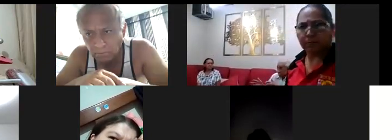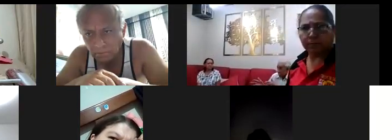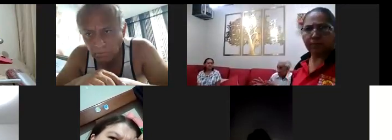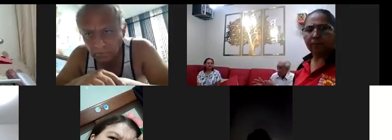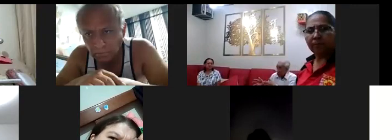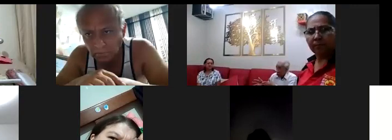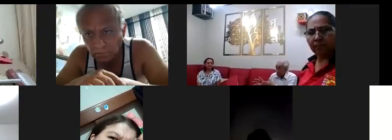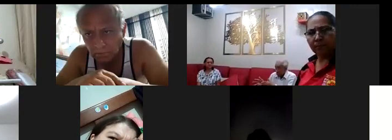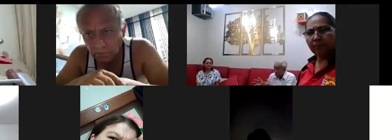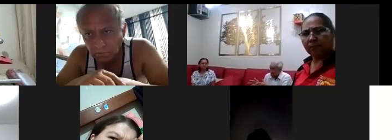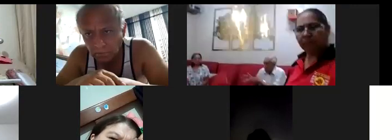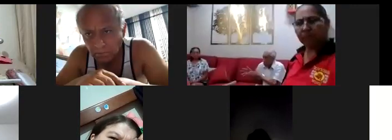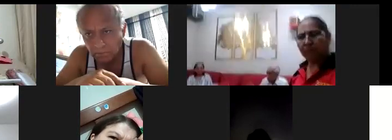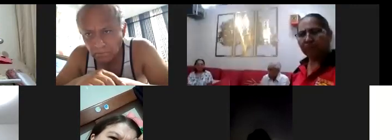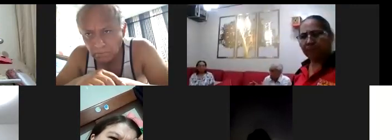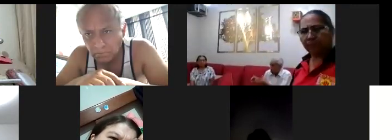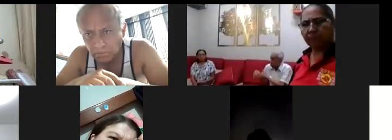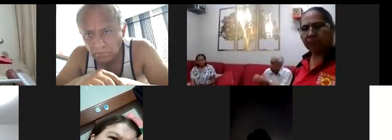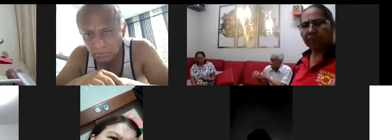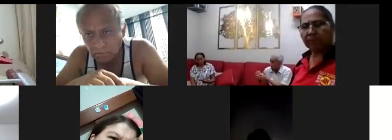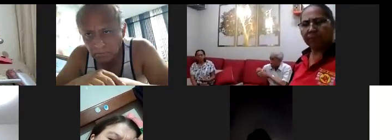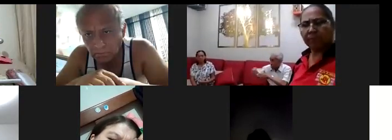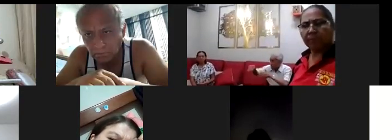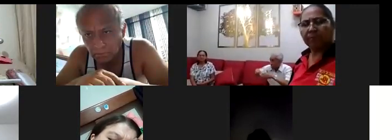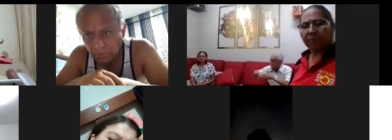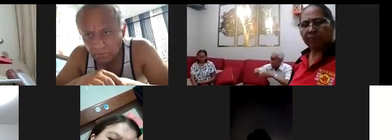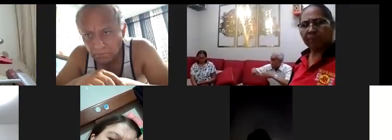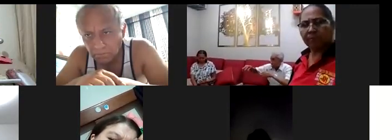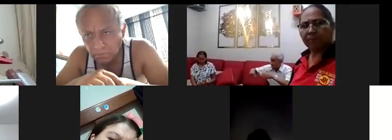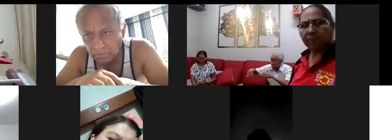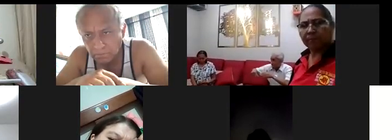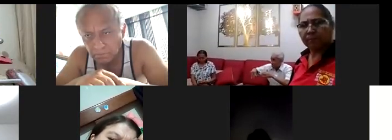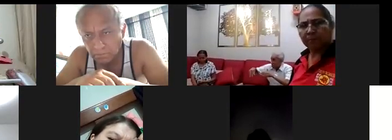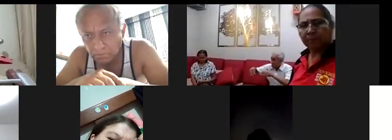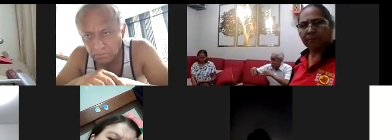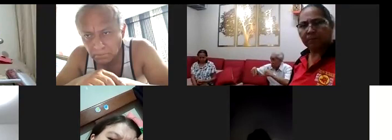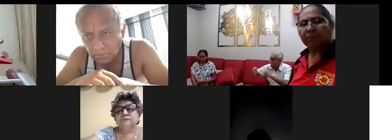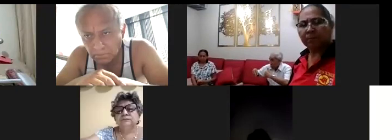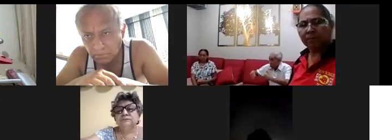para todos nosotros. Que tengan buenas noches, licenciado, será hasta una próxima oportunidad.